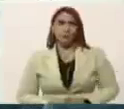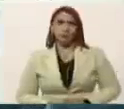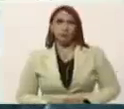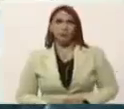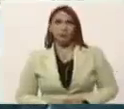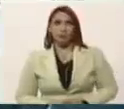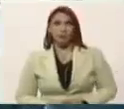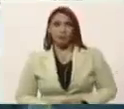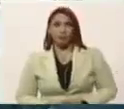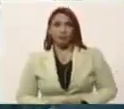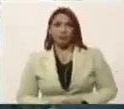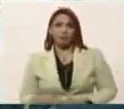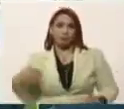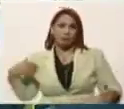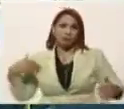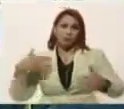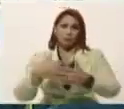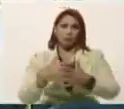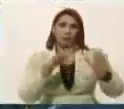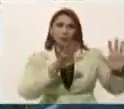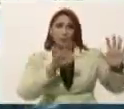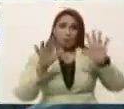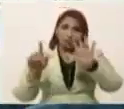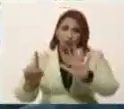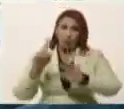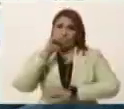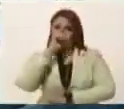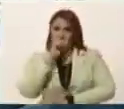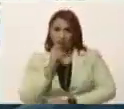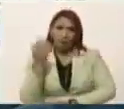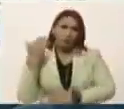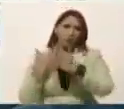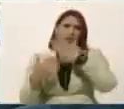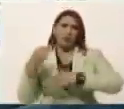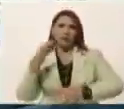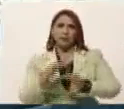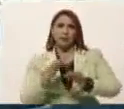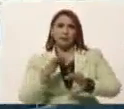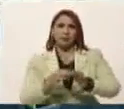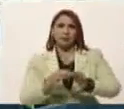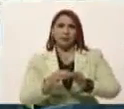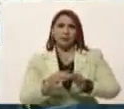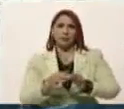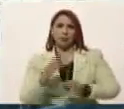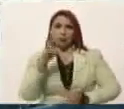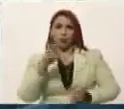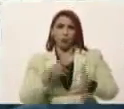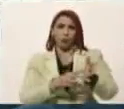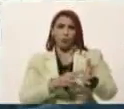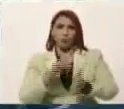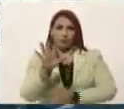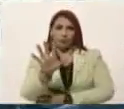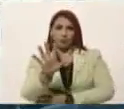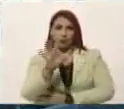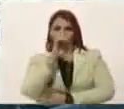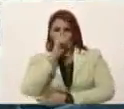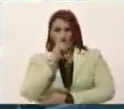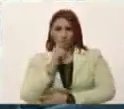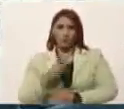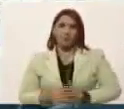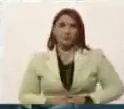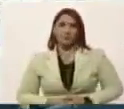Han pasado 16 años desde aquel septiembre de 2005.